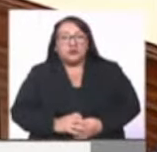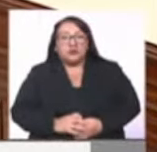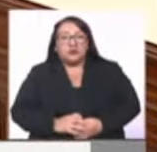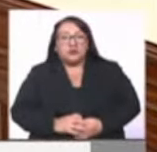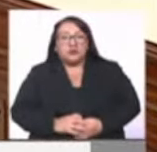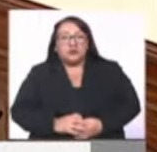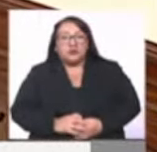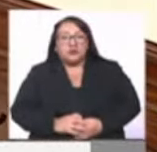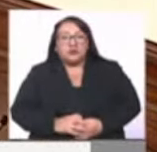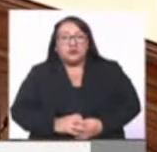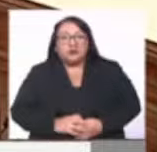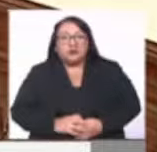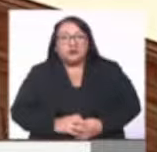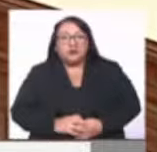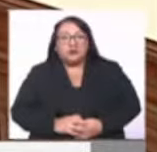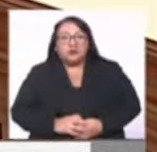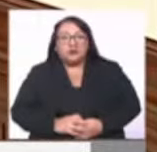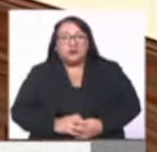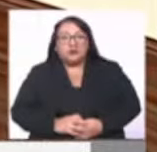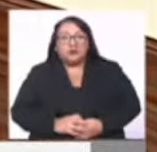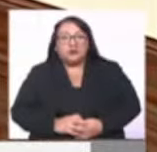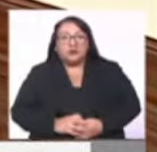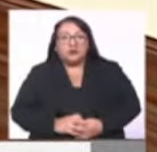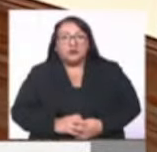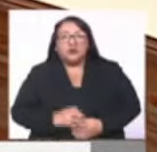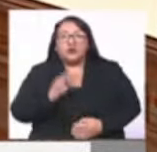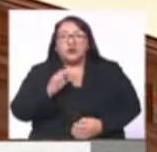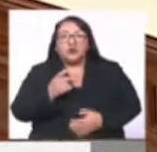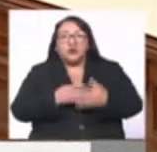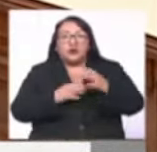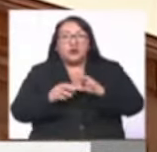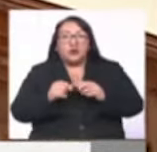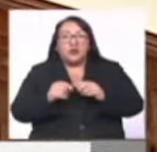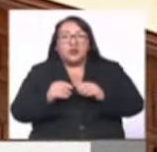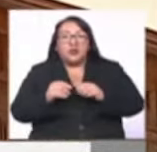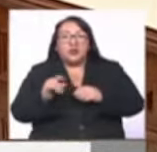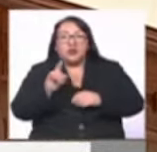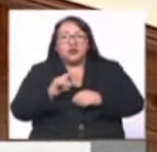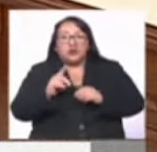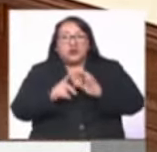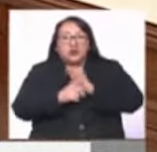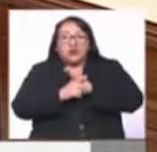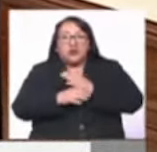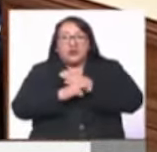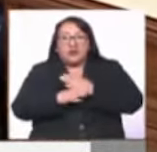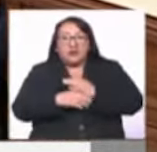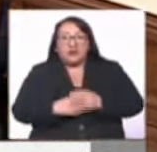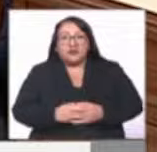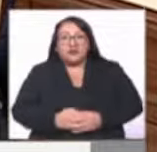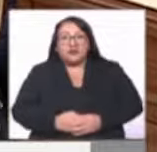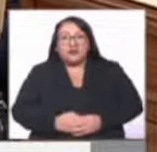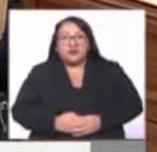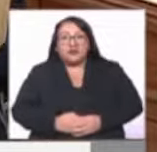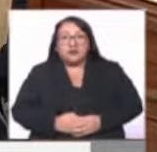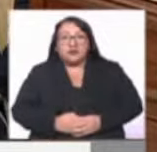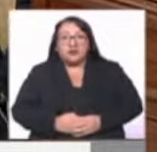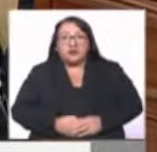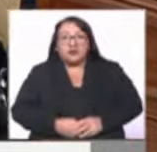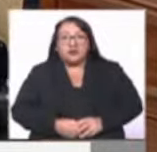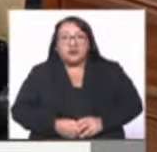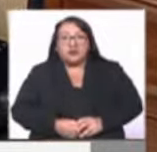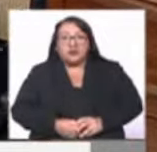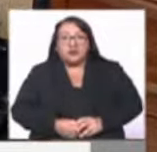defensa que lo Norman nuestras reglas tanto el reglamento del Congreso como también nuestra Constitución